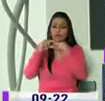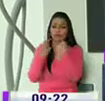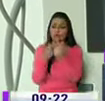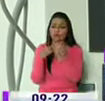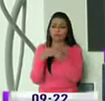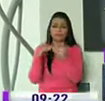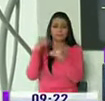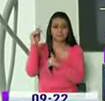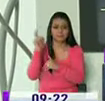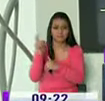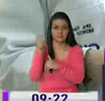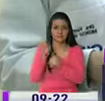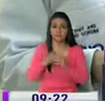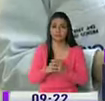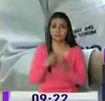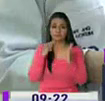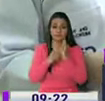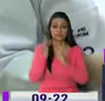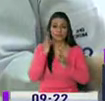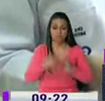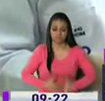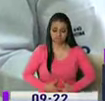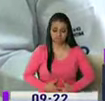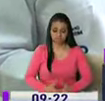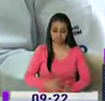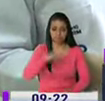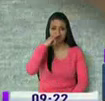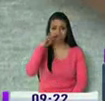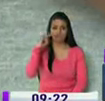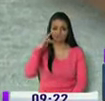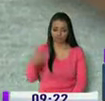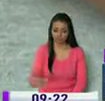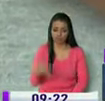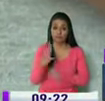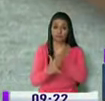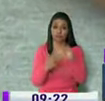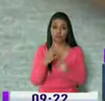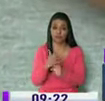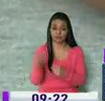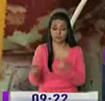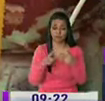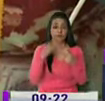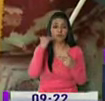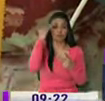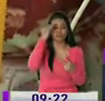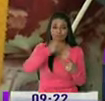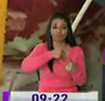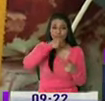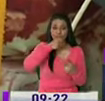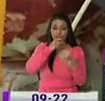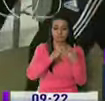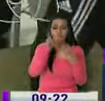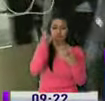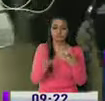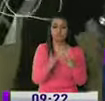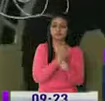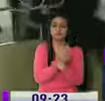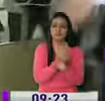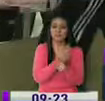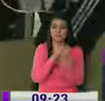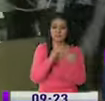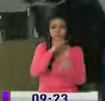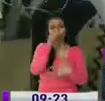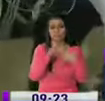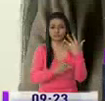más vulnerables, como mujeres embarazadas, niños menores de 5 años, adultos mayores, personas con discapacidad,